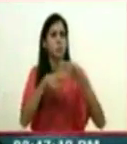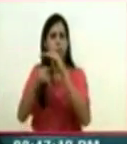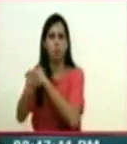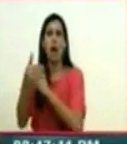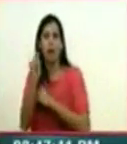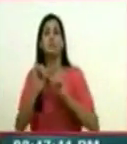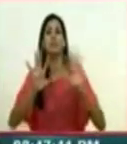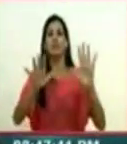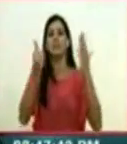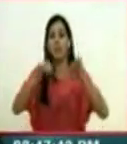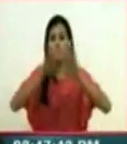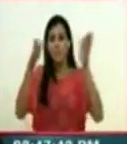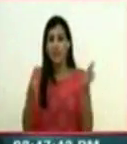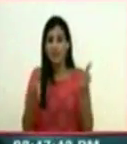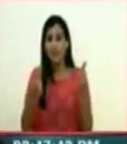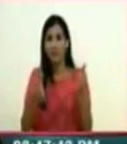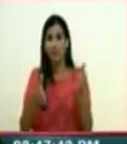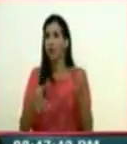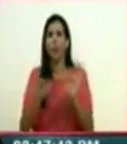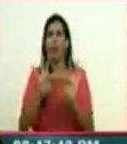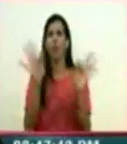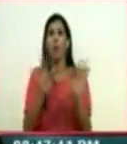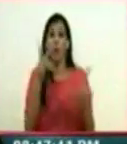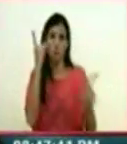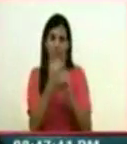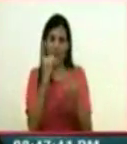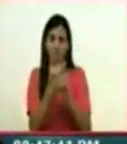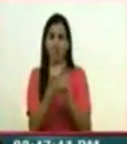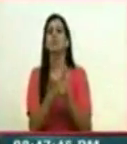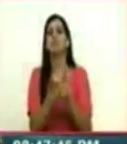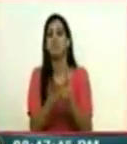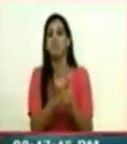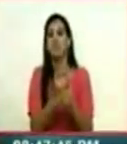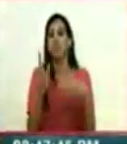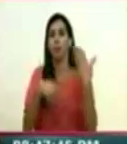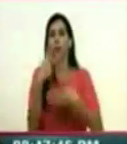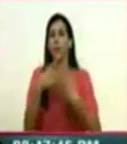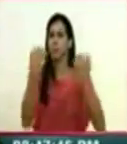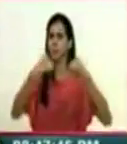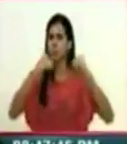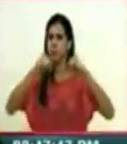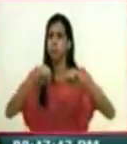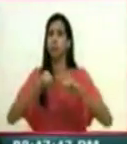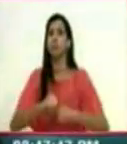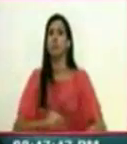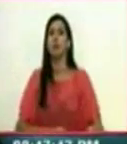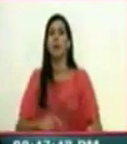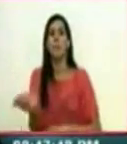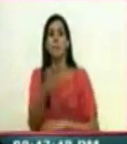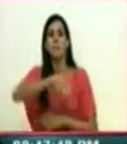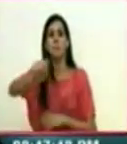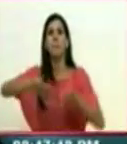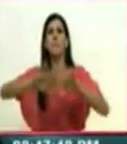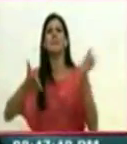con 16 mesas de alta competencia para que el programa de intensificación del tenis de mesa que estamos